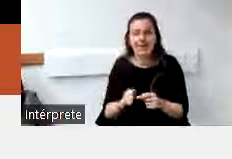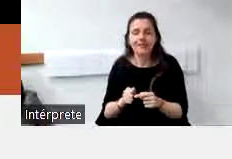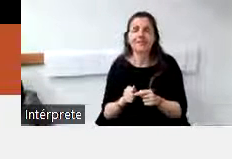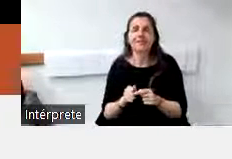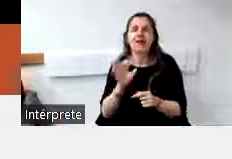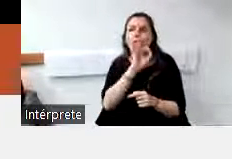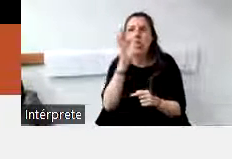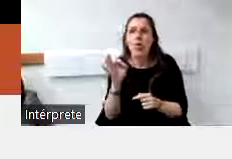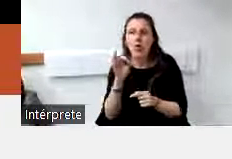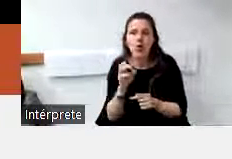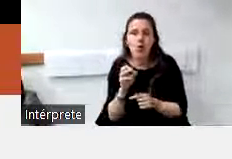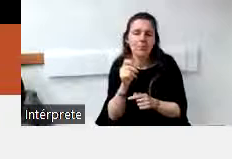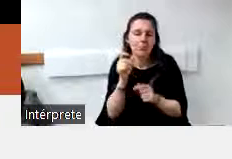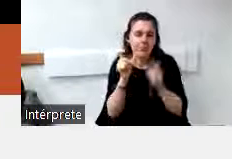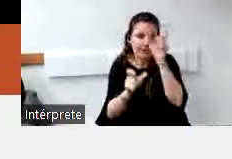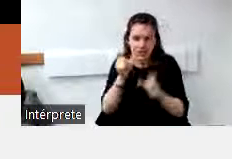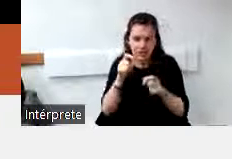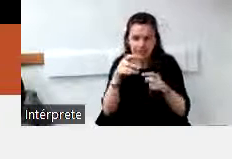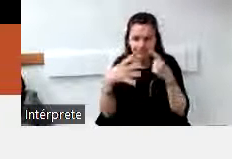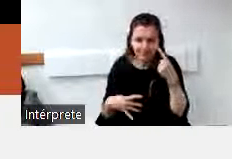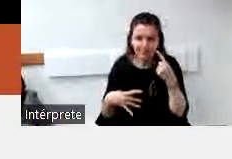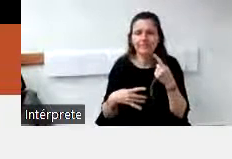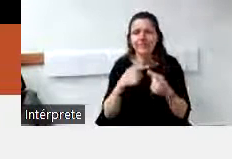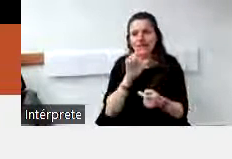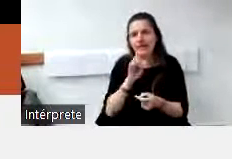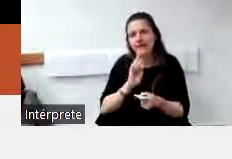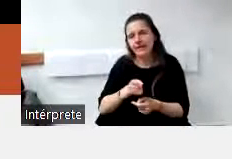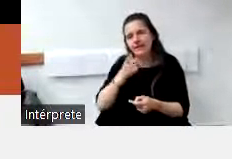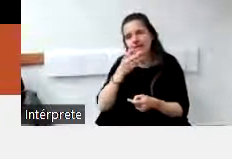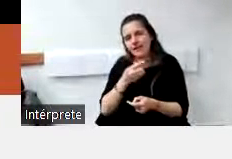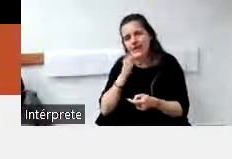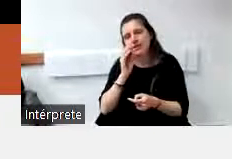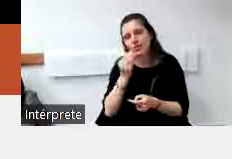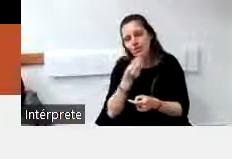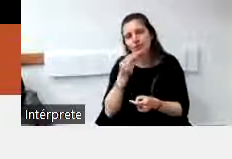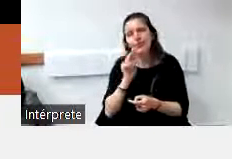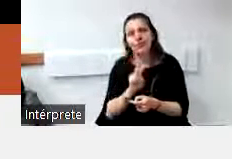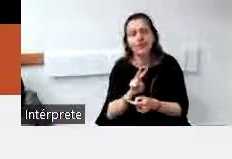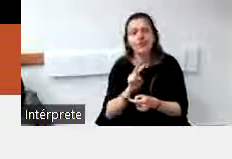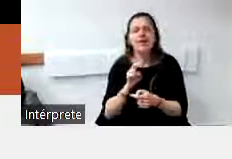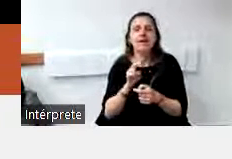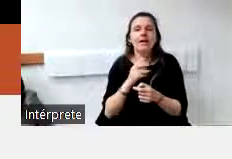hagamos en los centros de salud es decisivo. Decisivo para cambiarle la